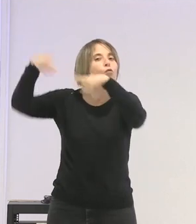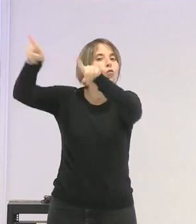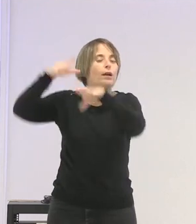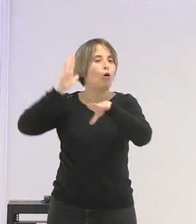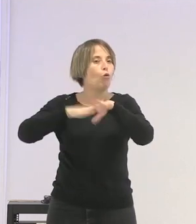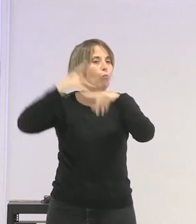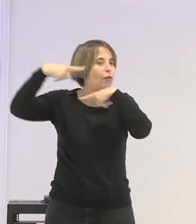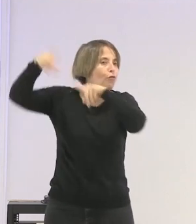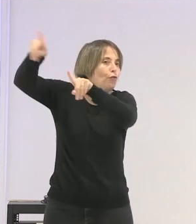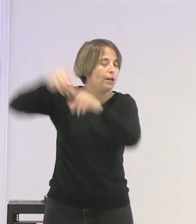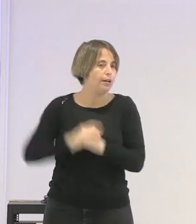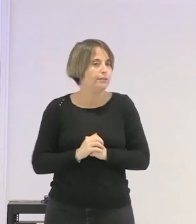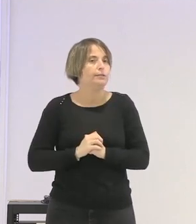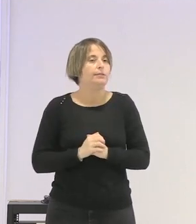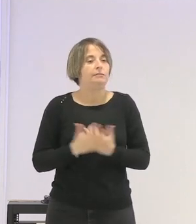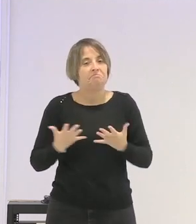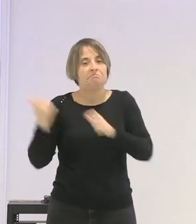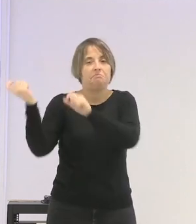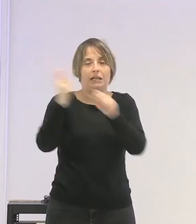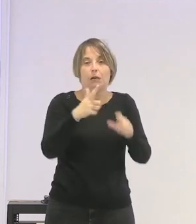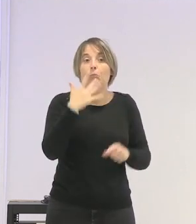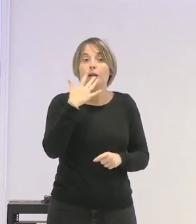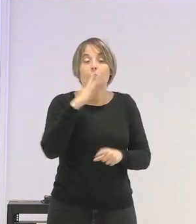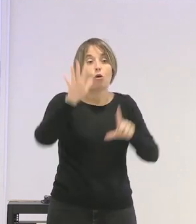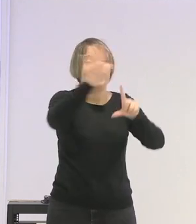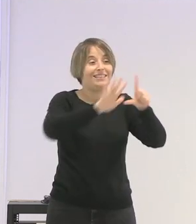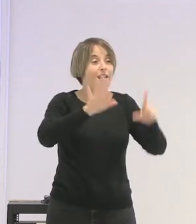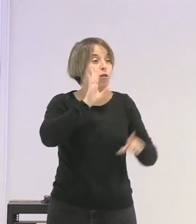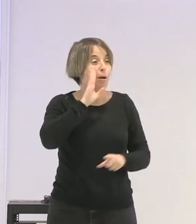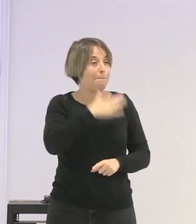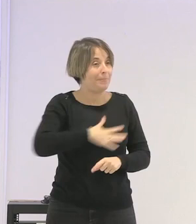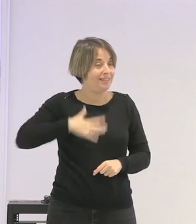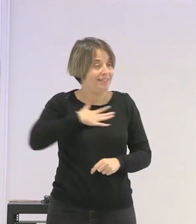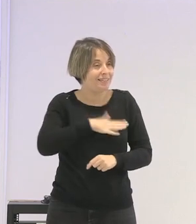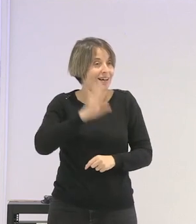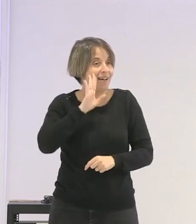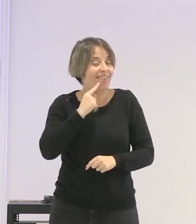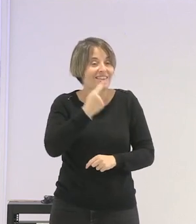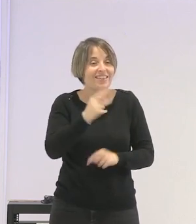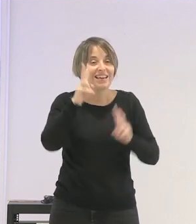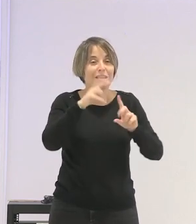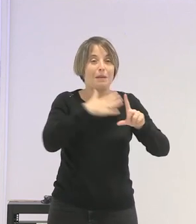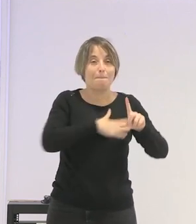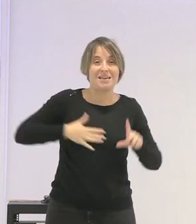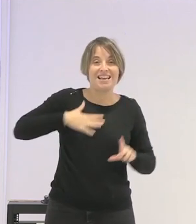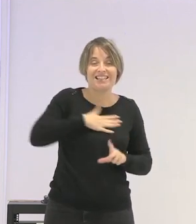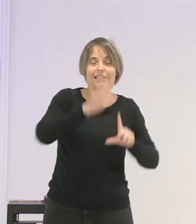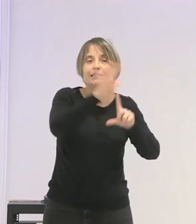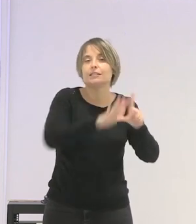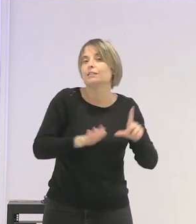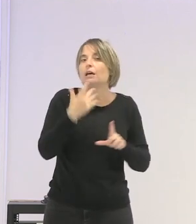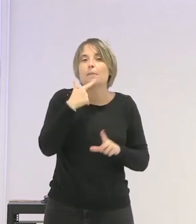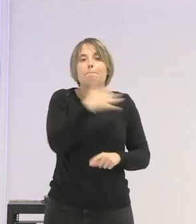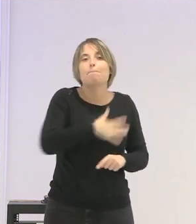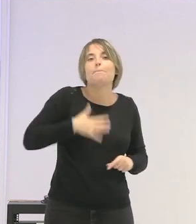migrantes. Por ejemplo, el estado del bienestar, lo que he comentado antes, ¿no? El chauvinismo del estado del bienestar es que no puede haber estado del